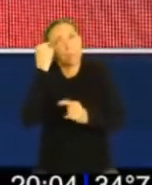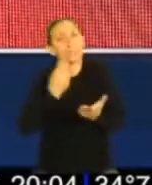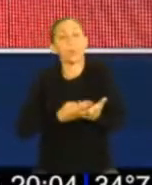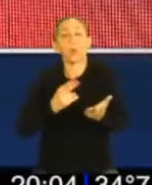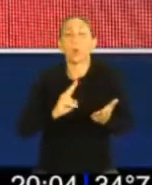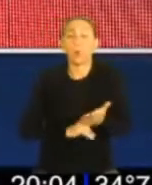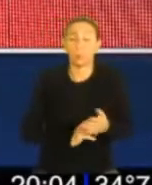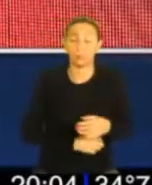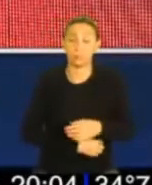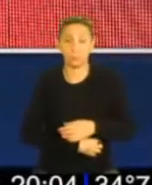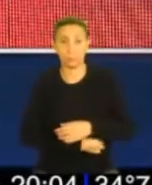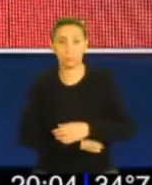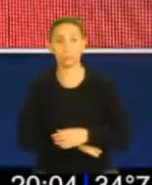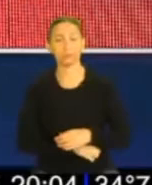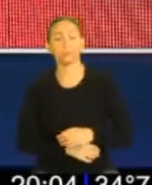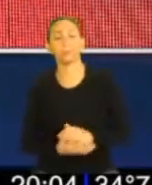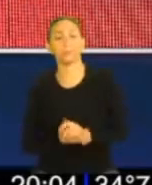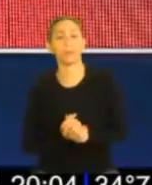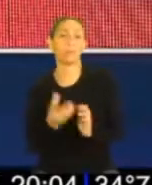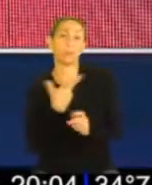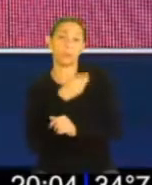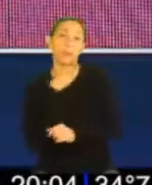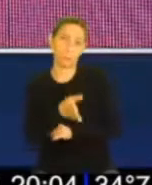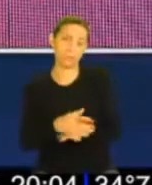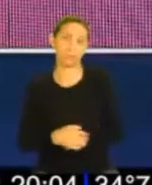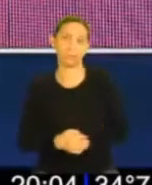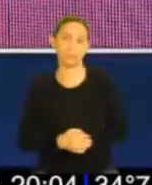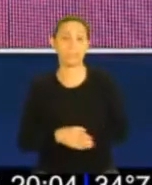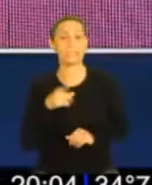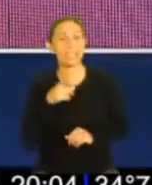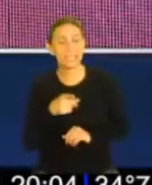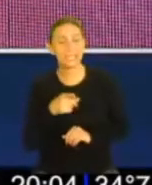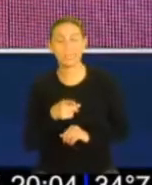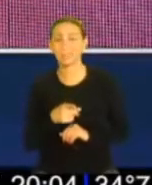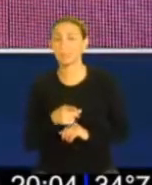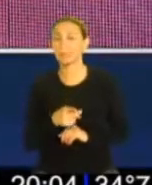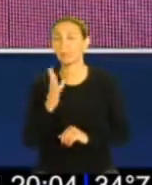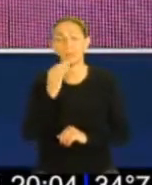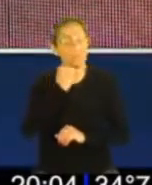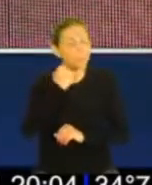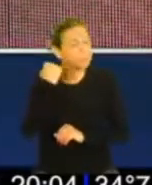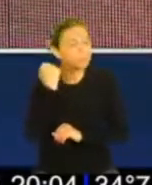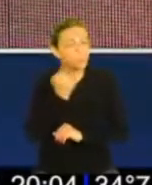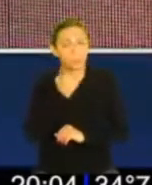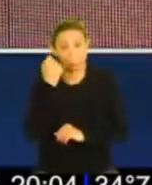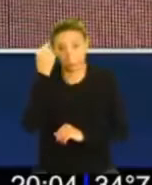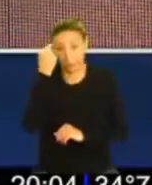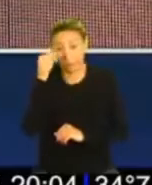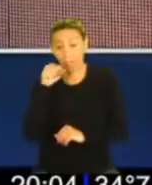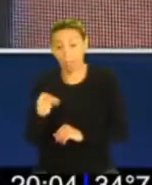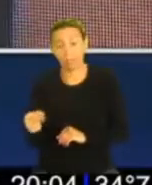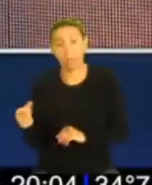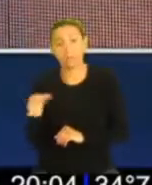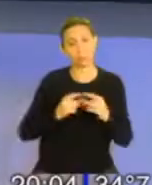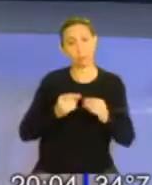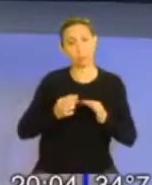pensarlo nuevamente para aplicarse la vacuna, porque esto es extremadamente importante ante la aparición de estas